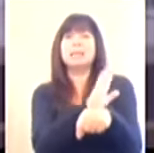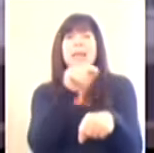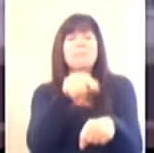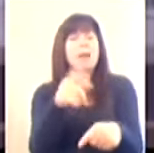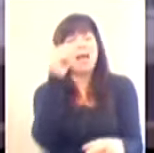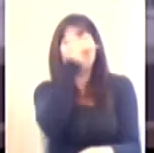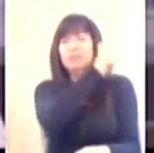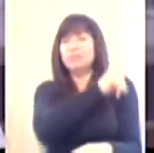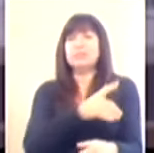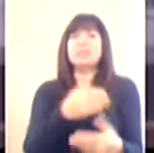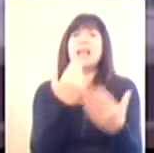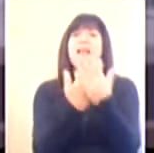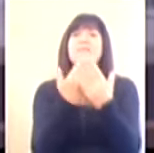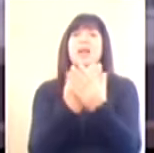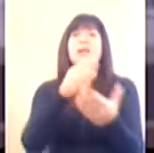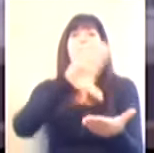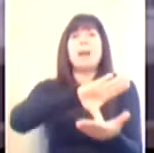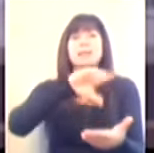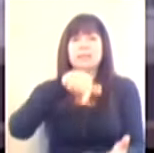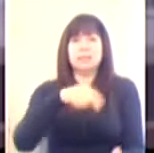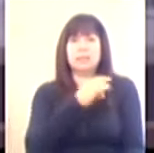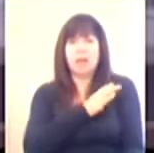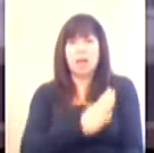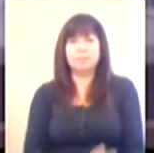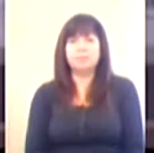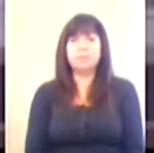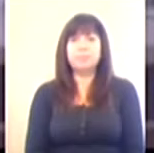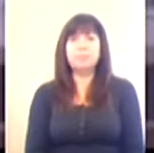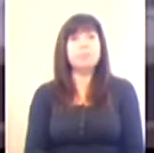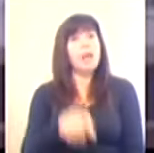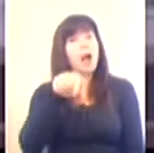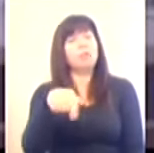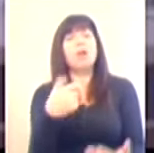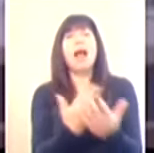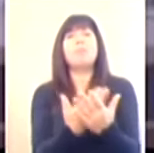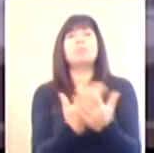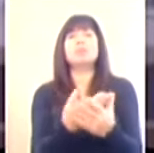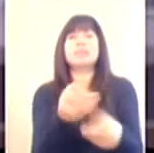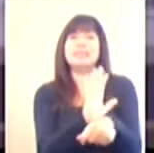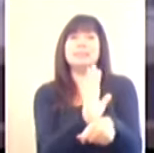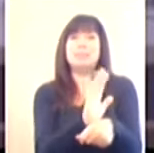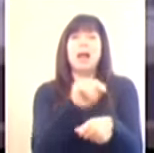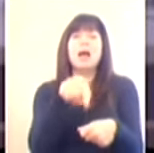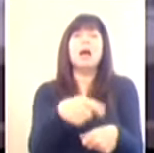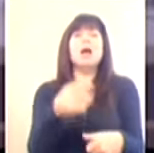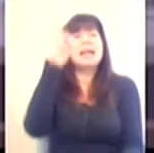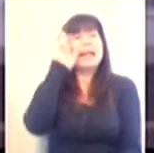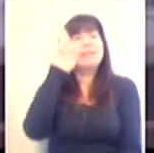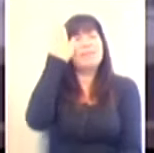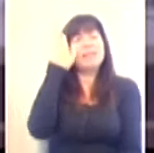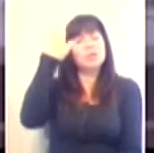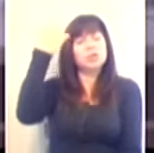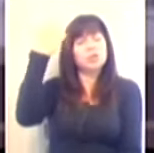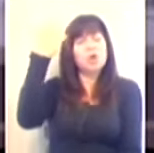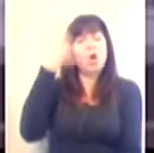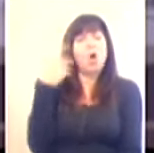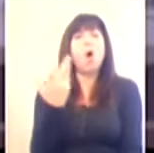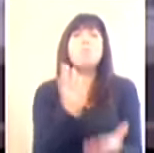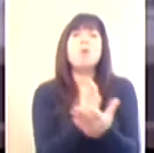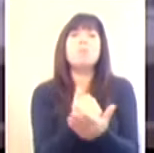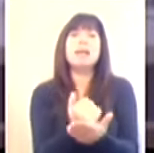del seminario de hoy es a aprovechar esta pandemia para poder reflexionar de cómo